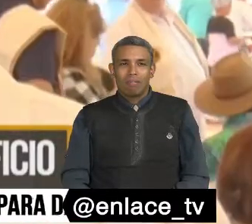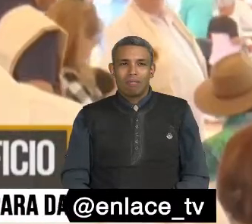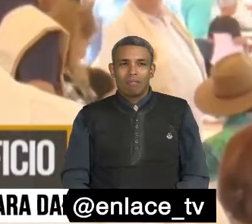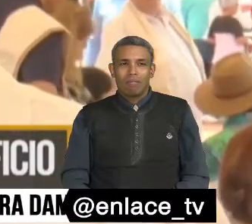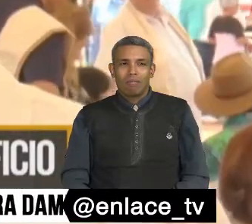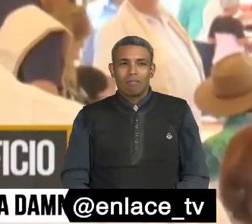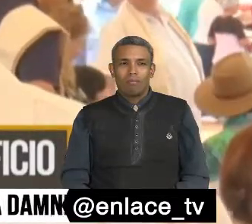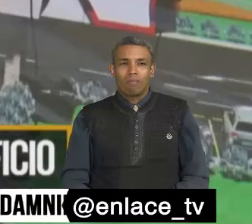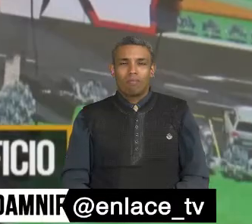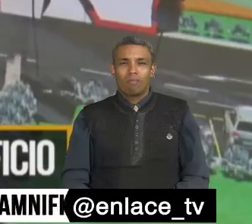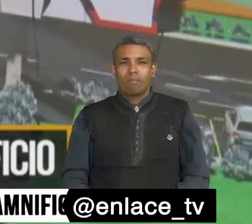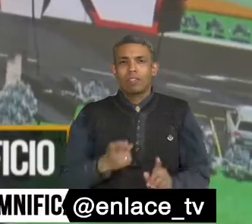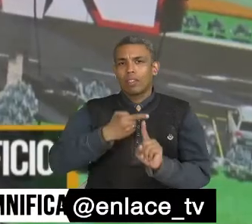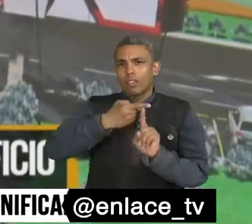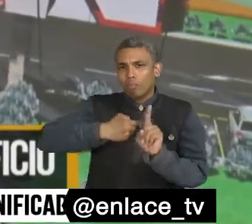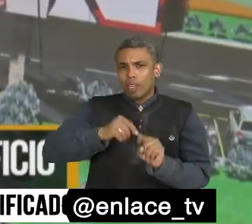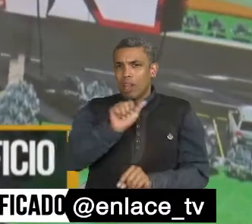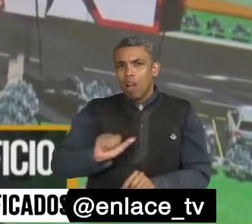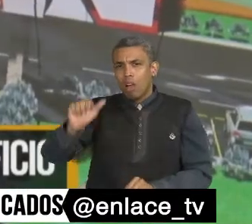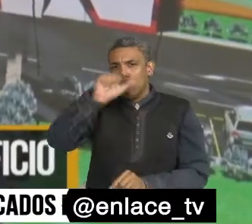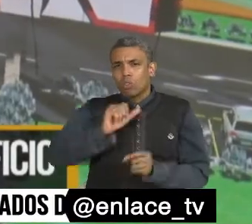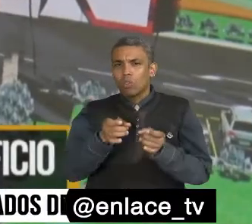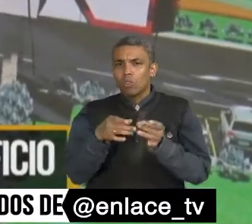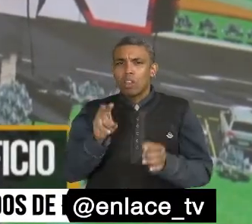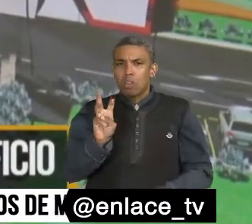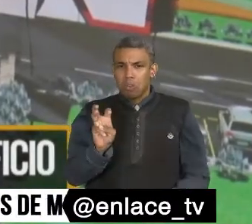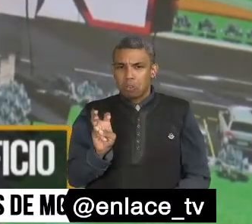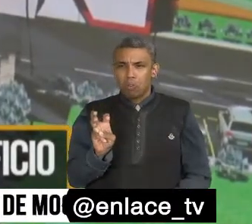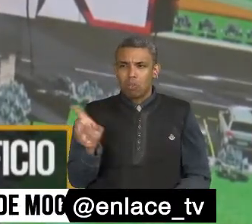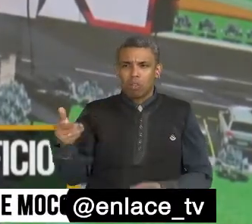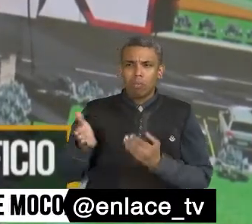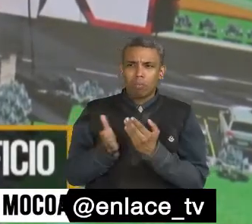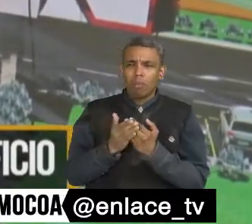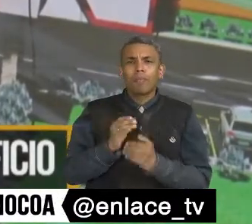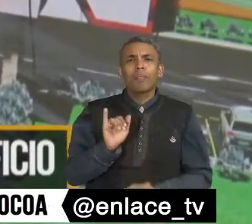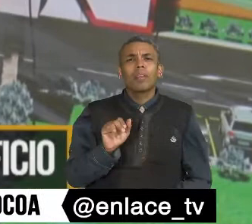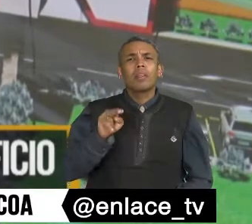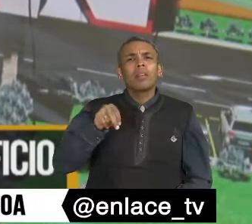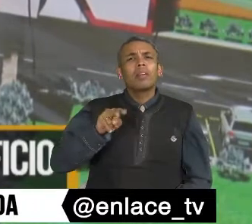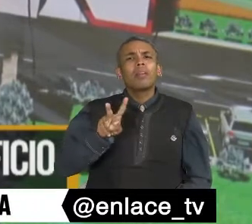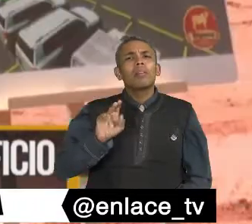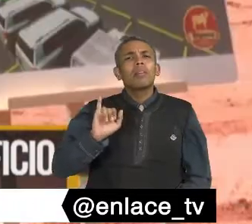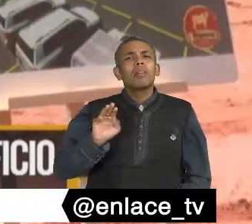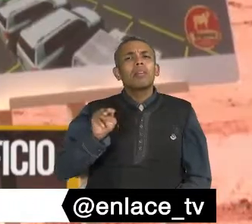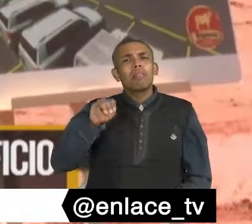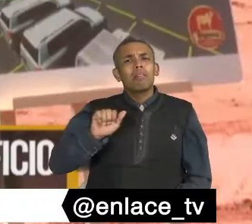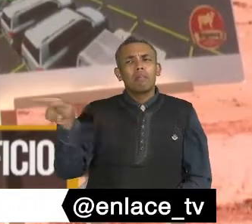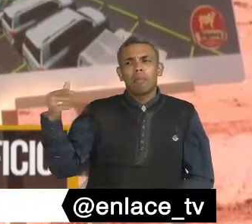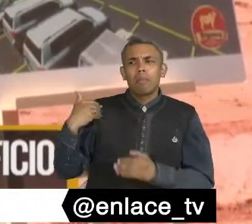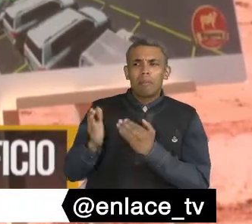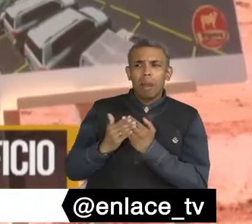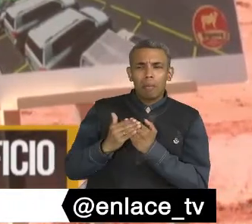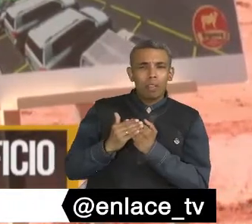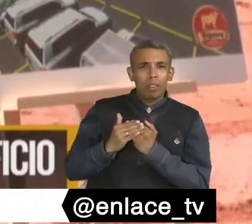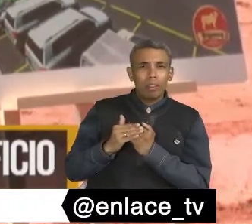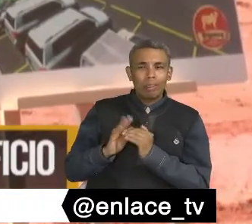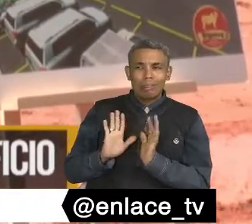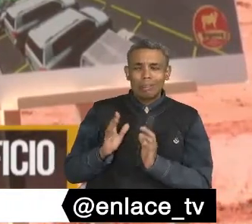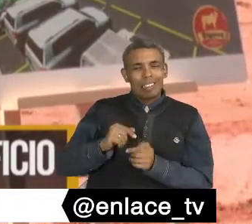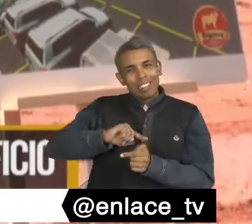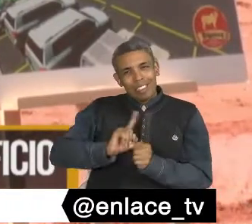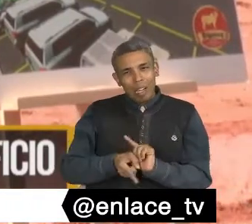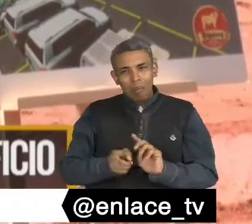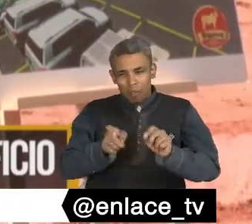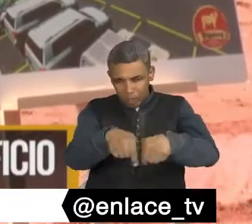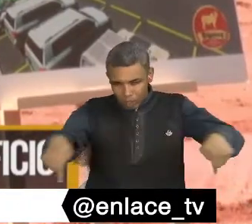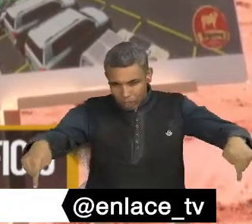El 8 de agosto exactamente, cuando el INVIMA nos da el ultimátum, nos dicen que debemos cerrar las plantas y que debemos construir unas plantas regionales, ahí